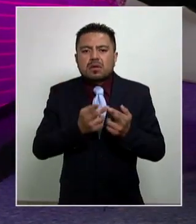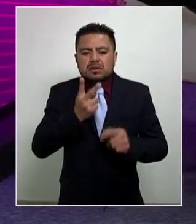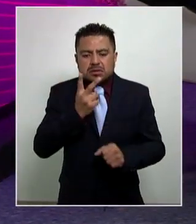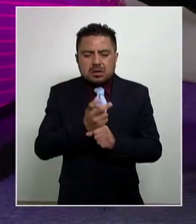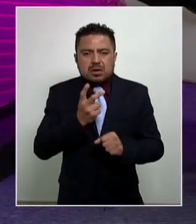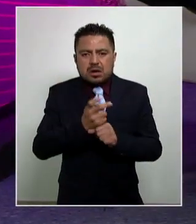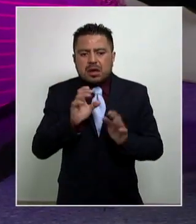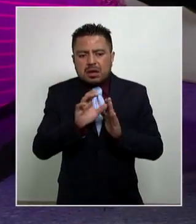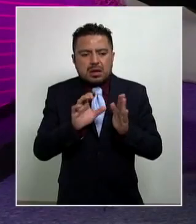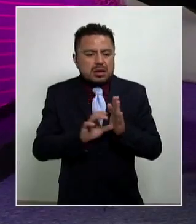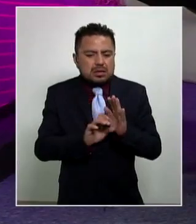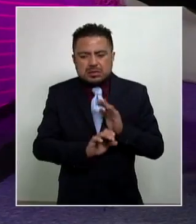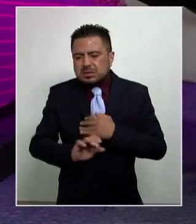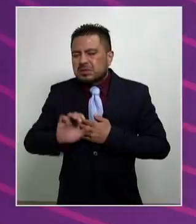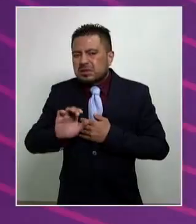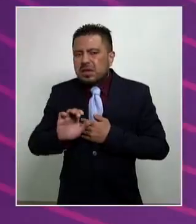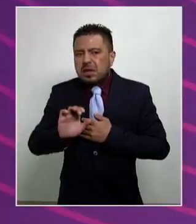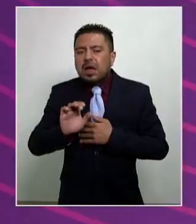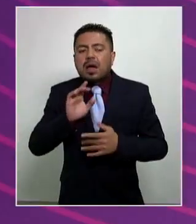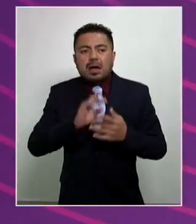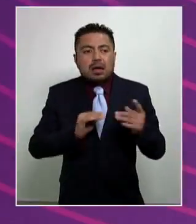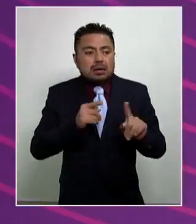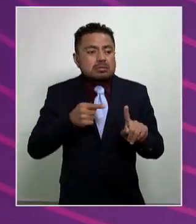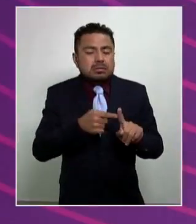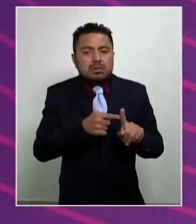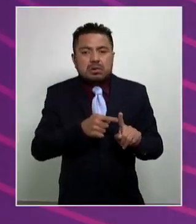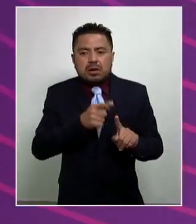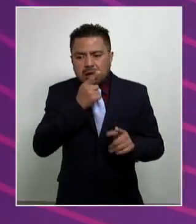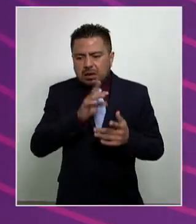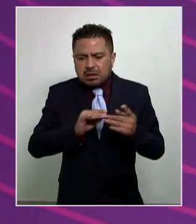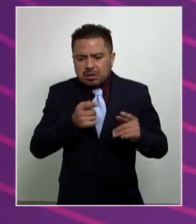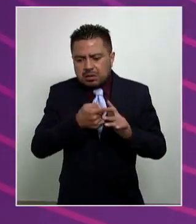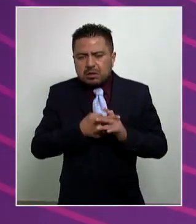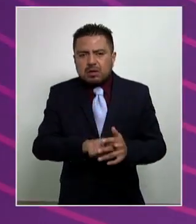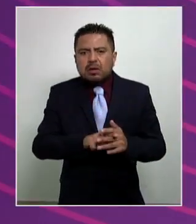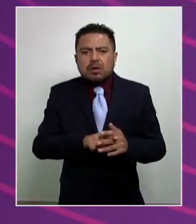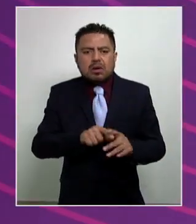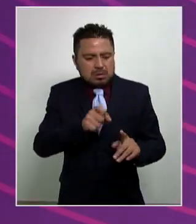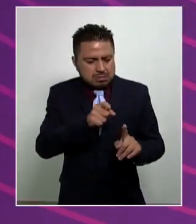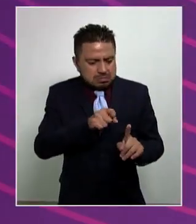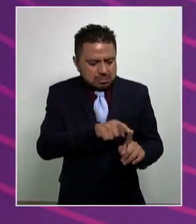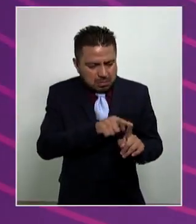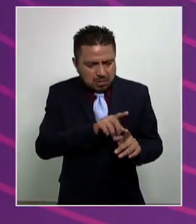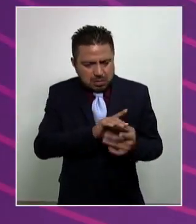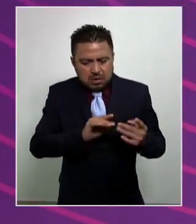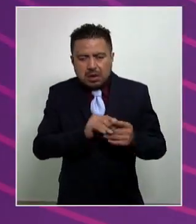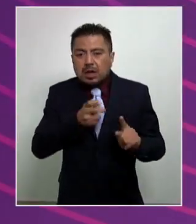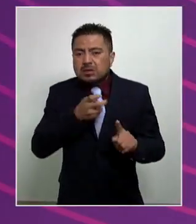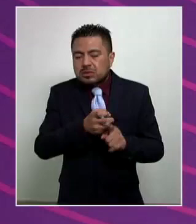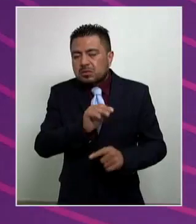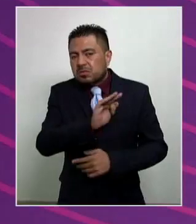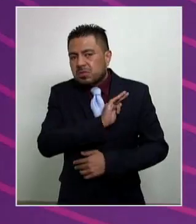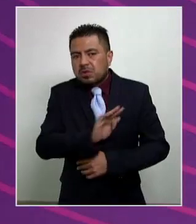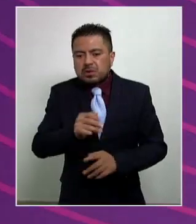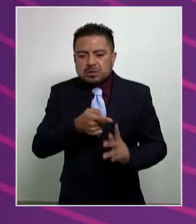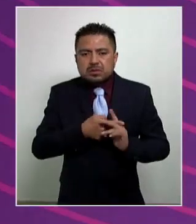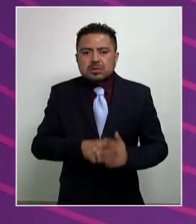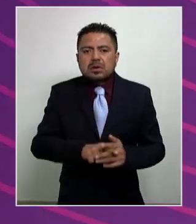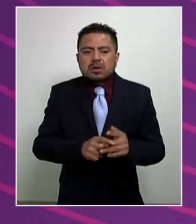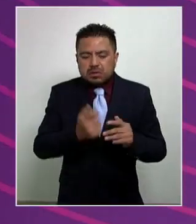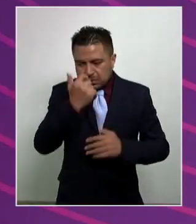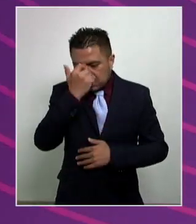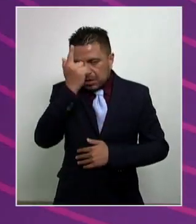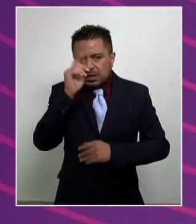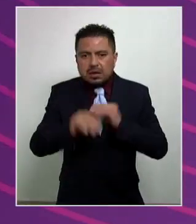constitucional, apartado C, es un referente, yo lo veo de un inicio y una partida también, porque esto podría ser el inicio de